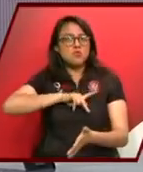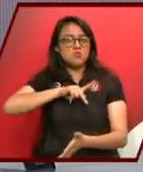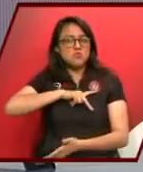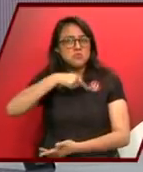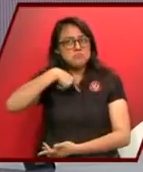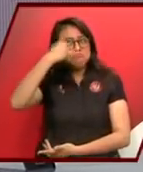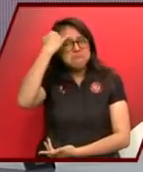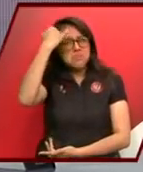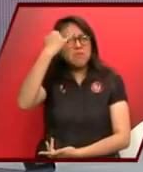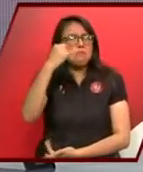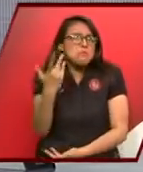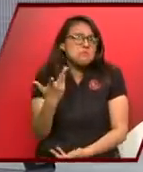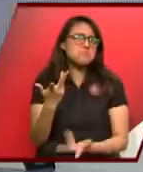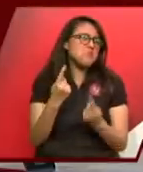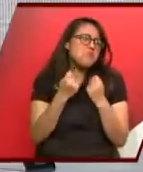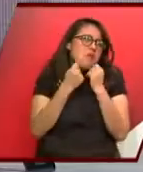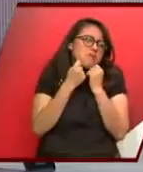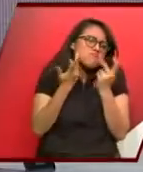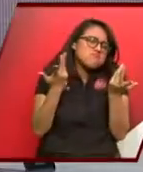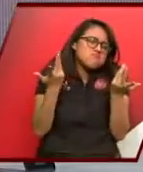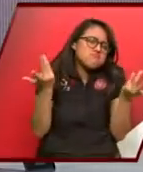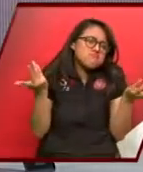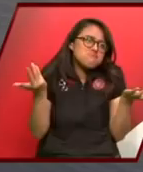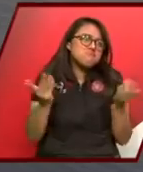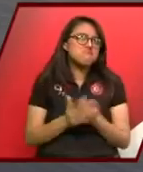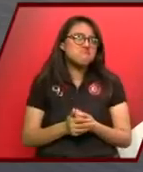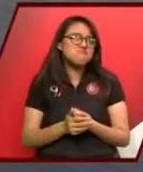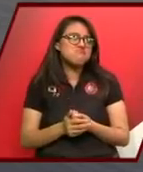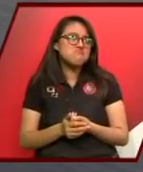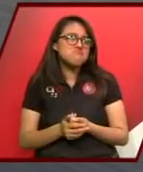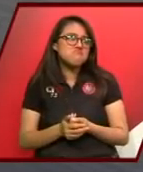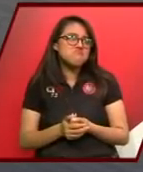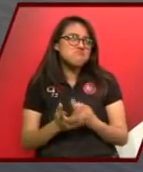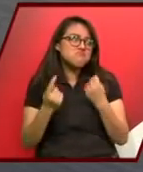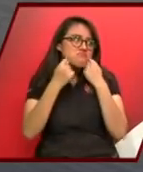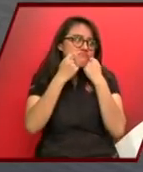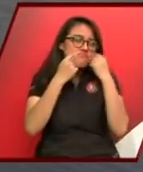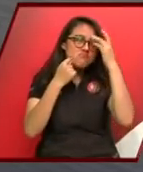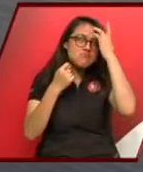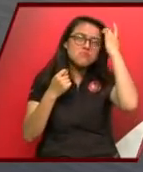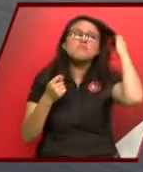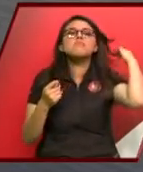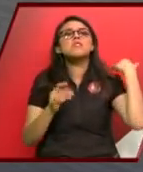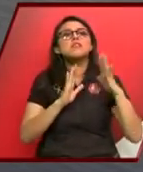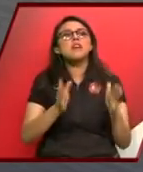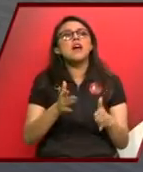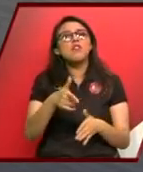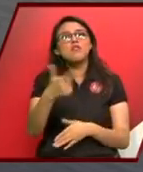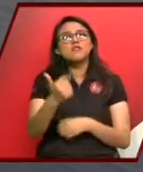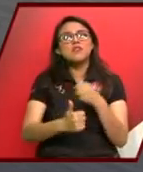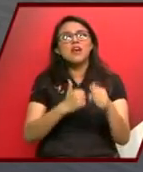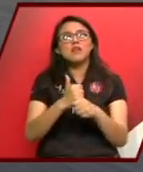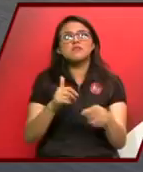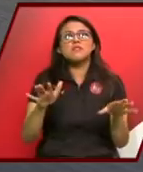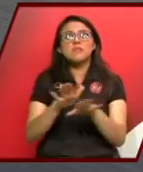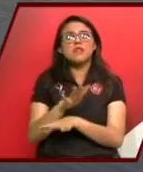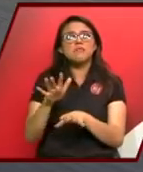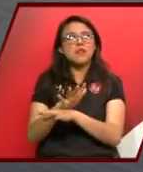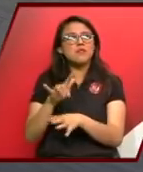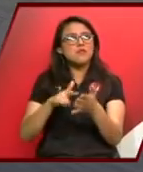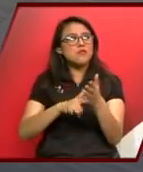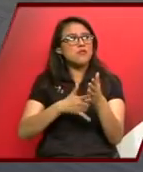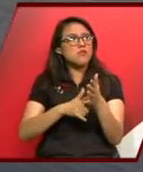particular... ¿No? ¿Te da X? ¿Más de? 12 años que cambiamos el